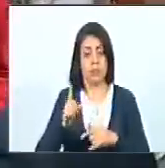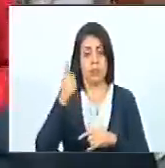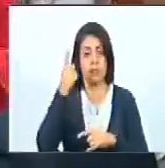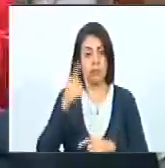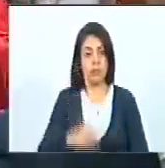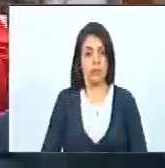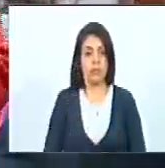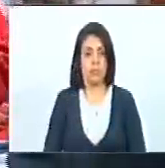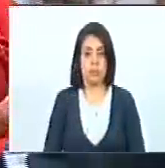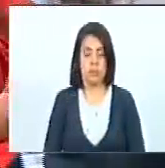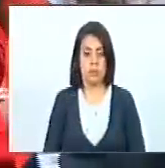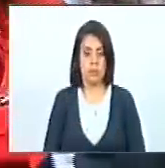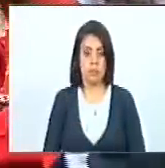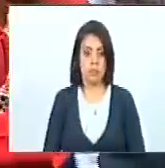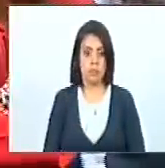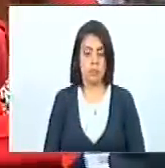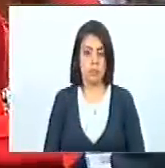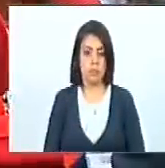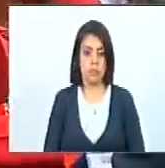prioritaria y de manera